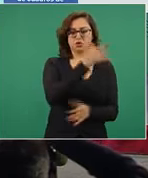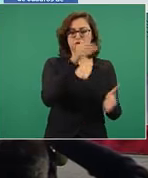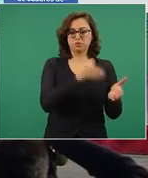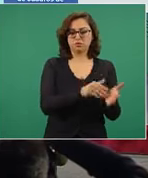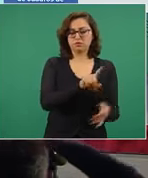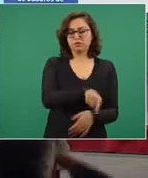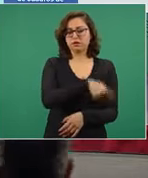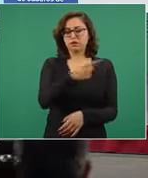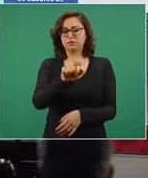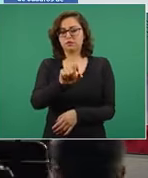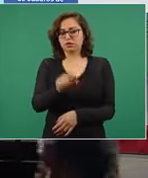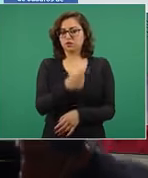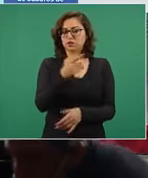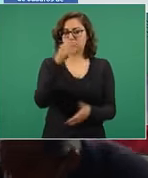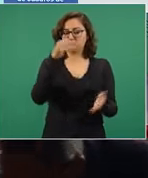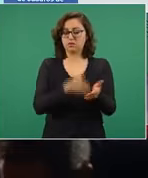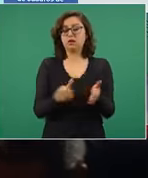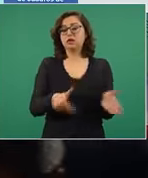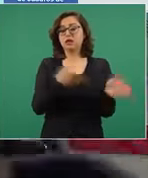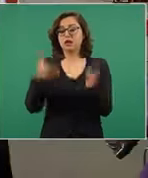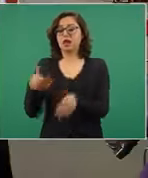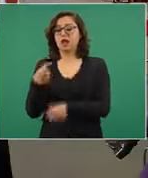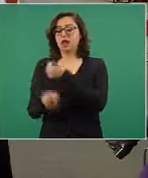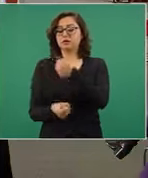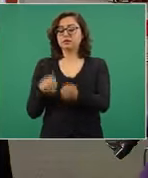21.430 elementos. Para este año,